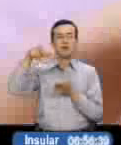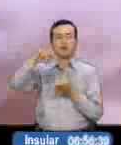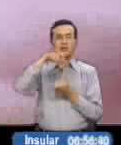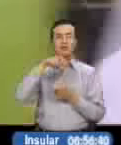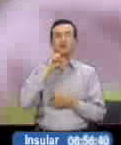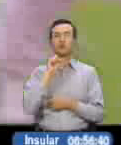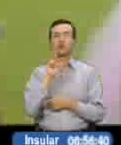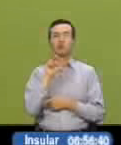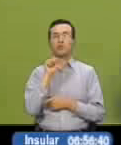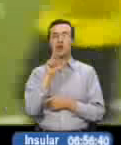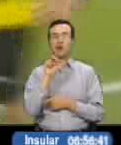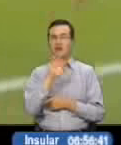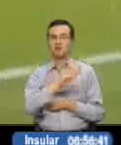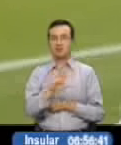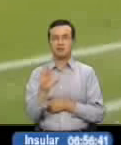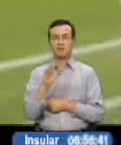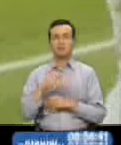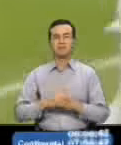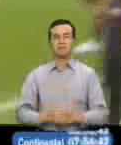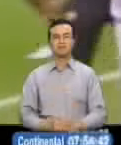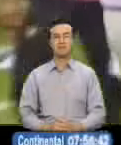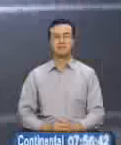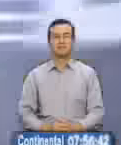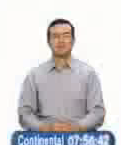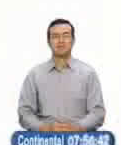Cristian Suárez y compañía.